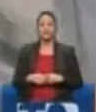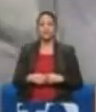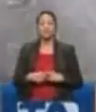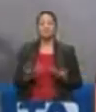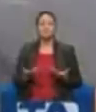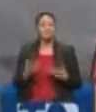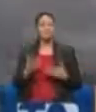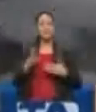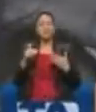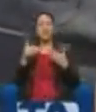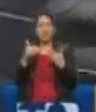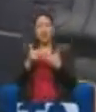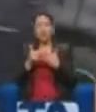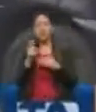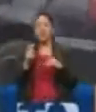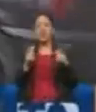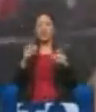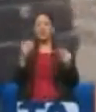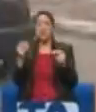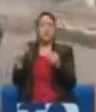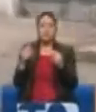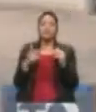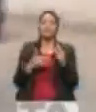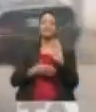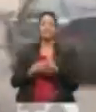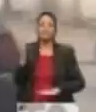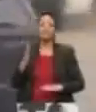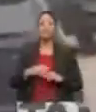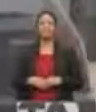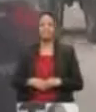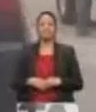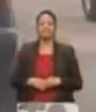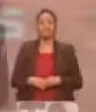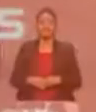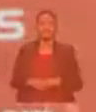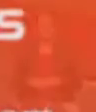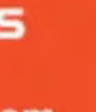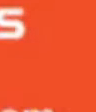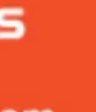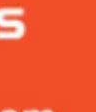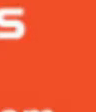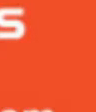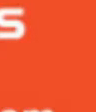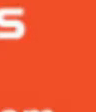Y como el resto, también a la carrera. En Quito, Milton Pérez, 24 horas.